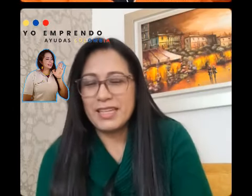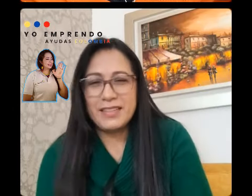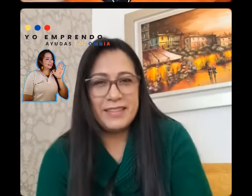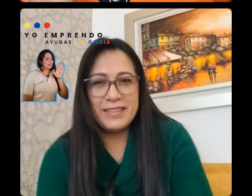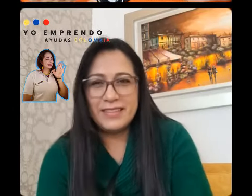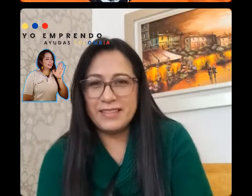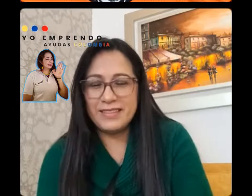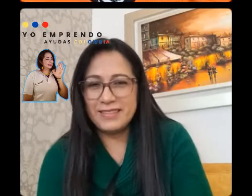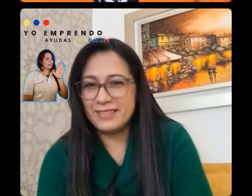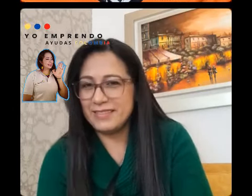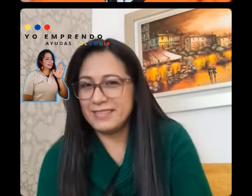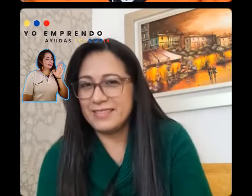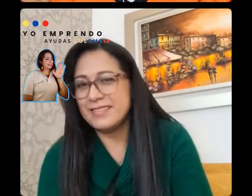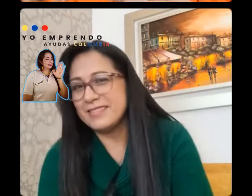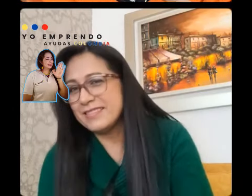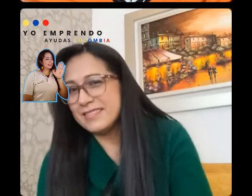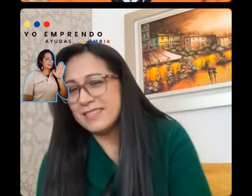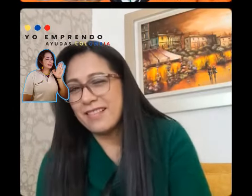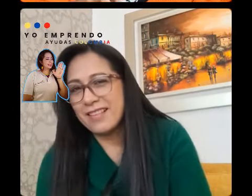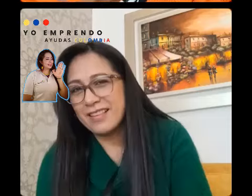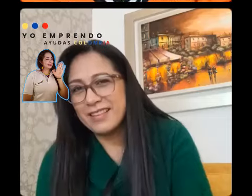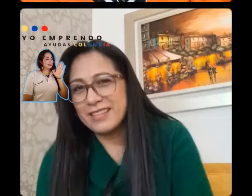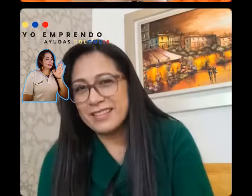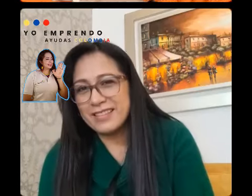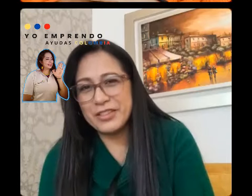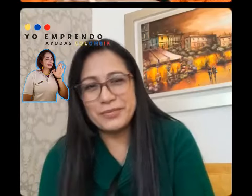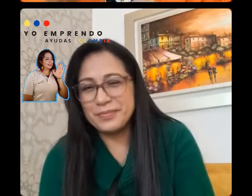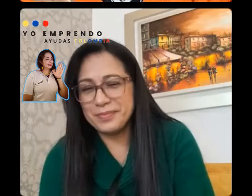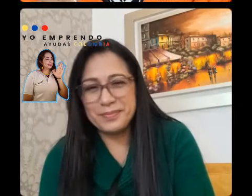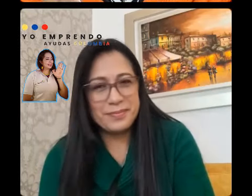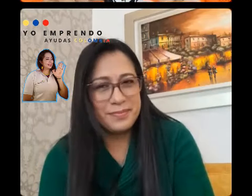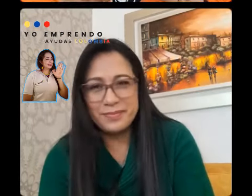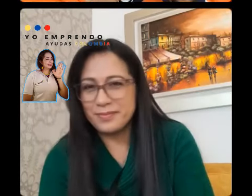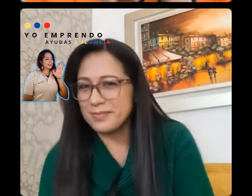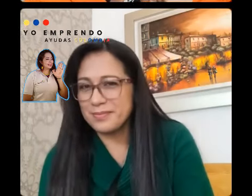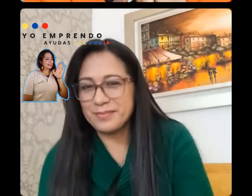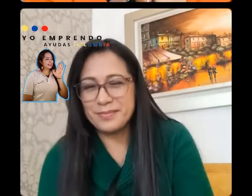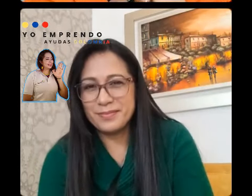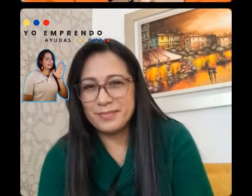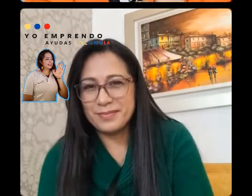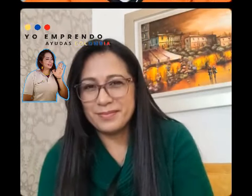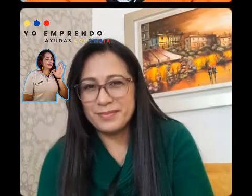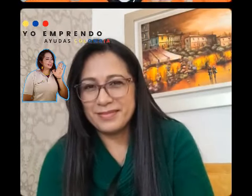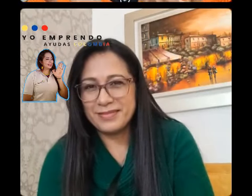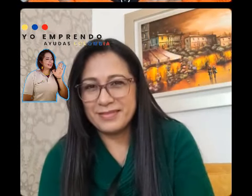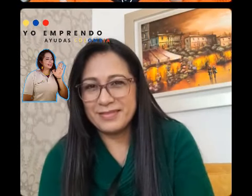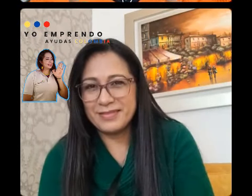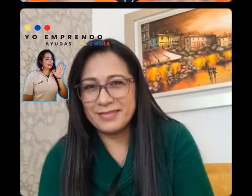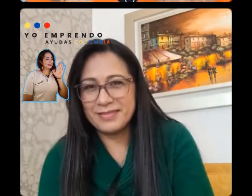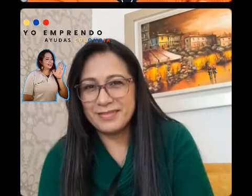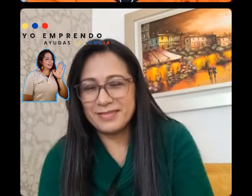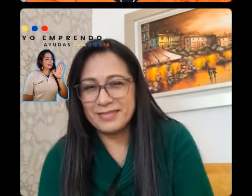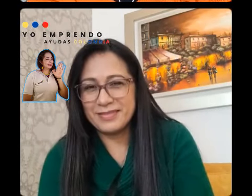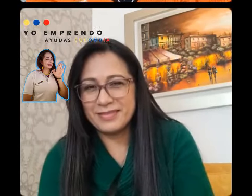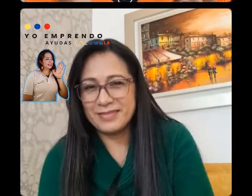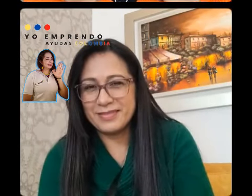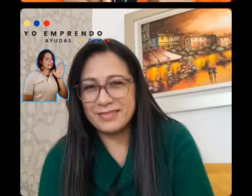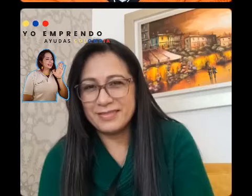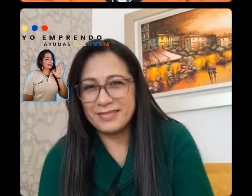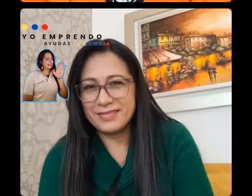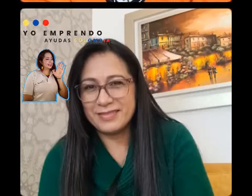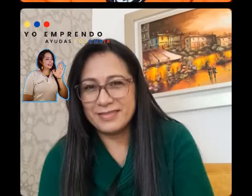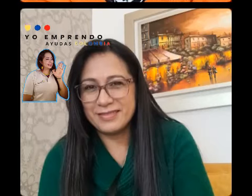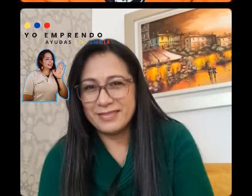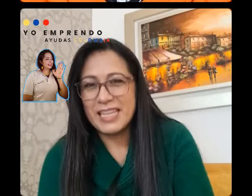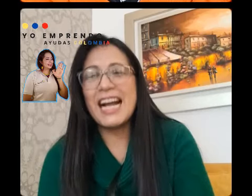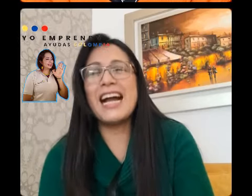ciudadana si algún avivato les dice no es que yo lo inscribo No es que no hay inscripciones prosperidad social los Escoge Y cómo los Escoge a través